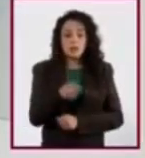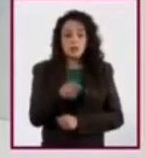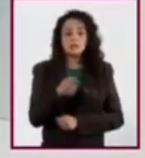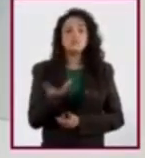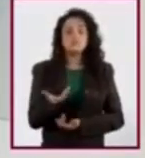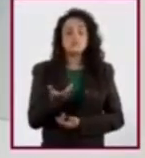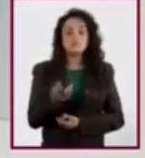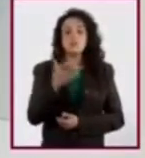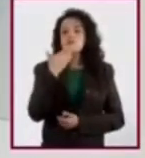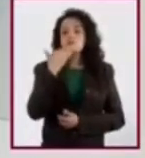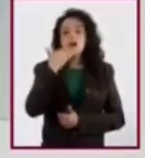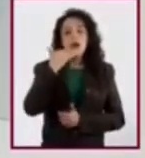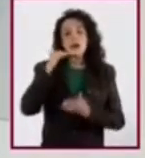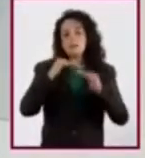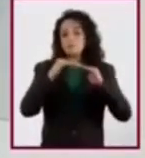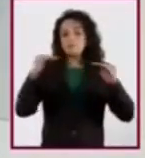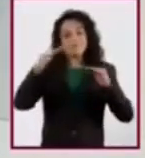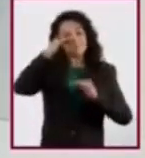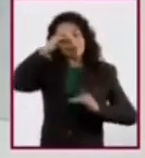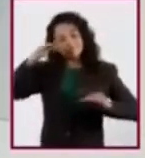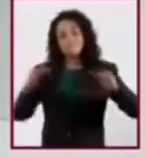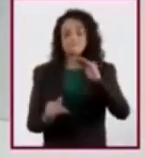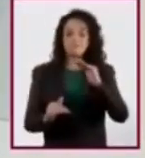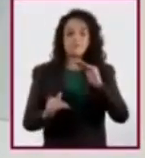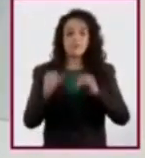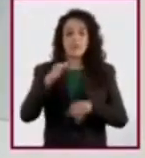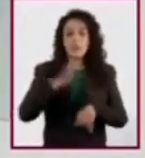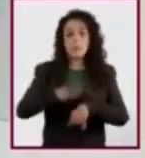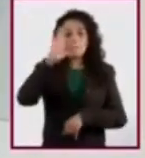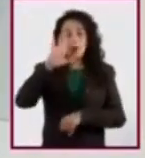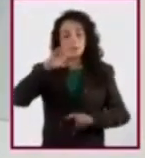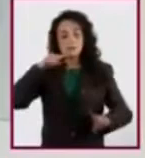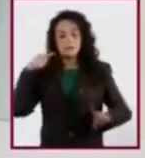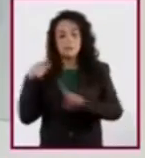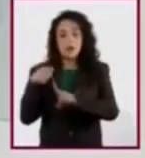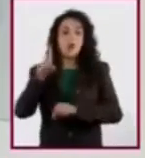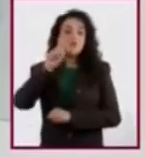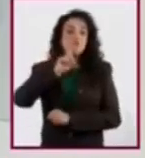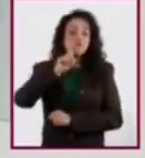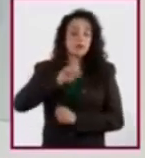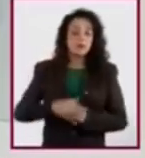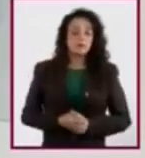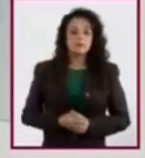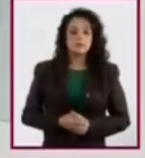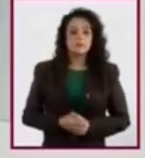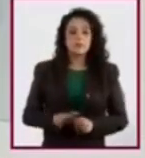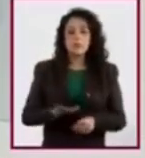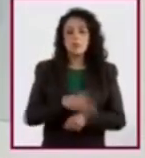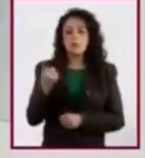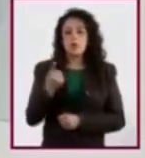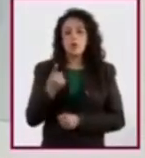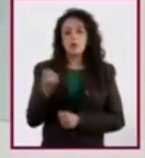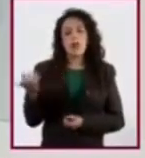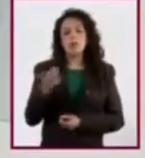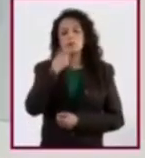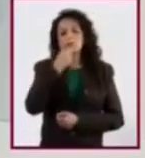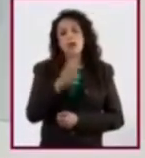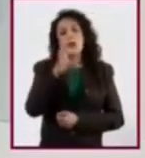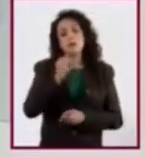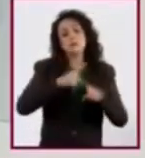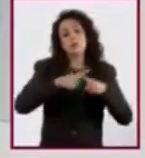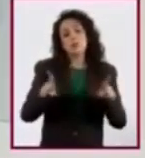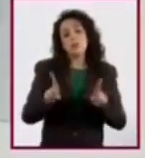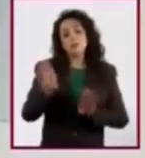trato inequitativo y desigual, principalmente hacia las mujeres, tomando como justificación las diferencias